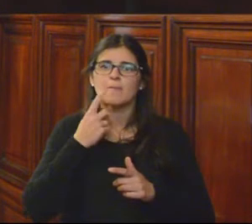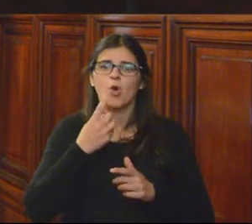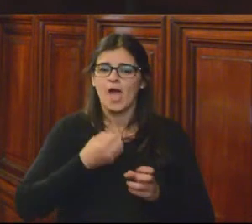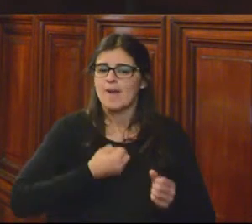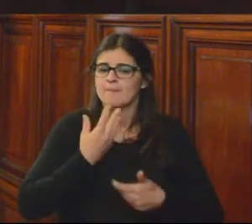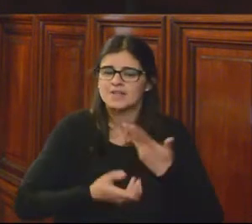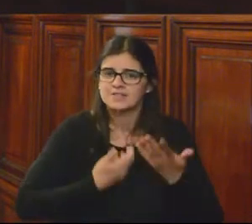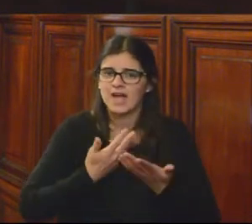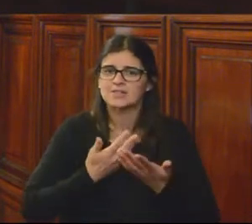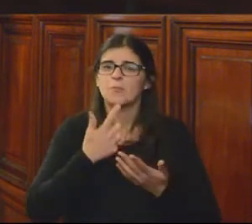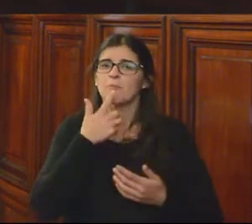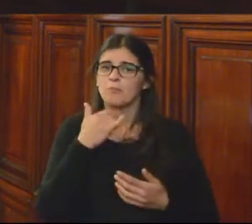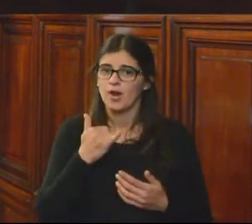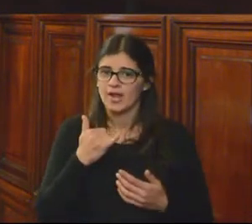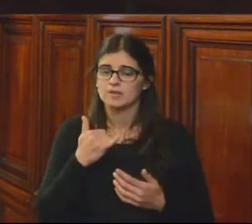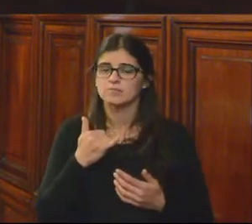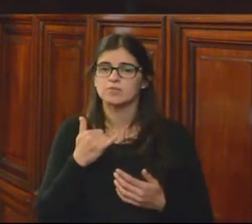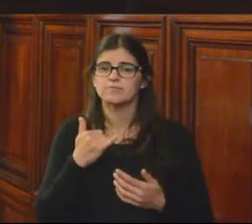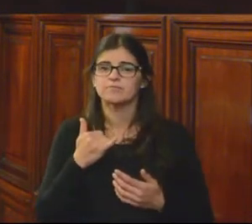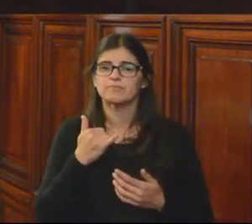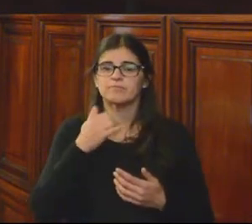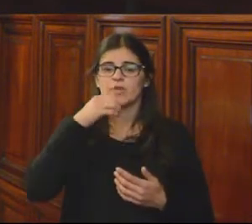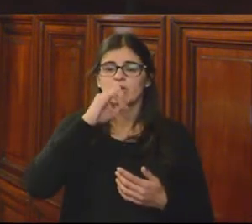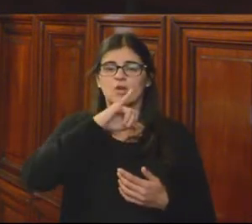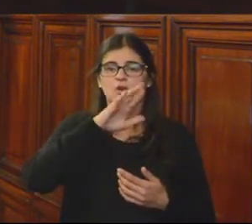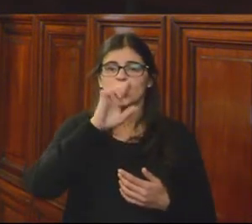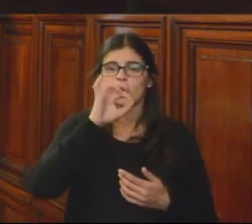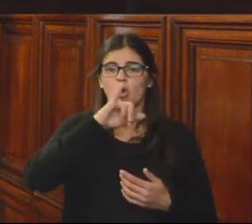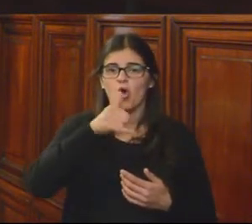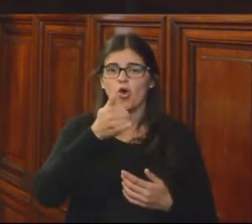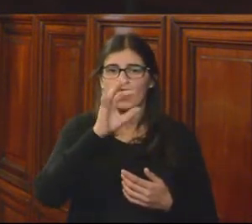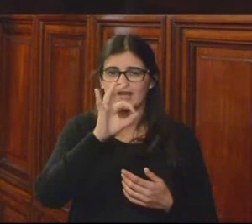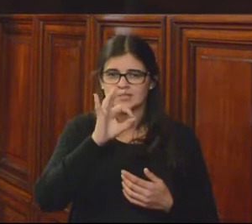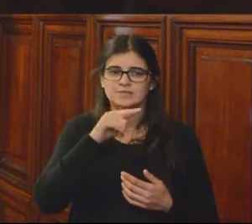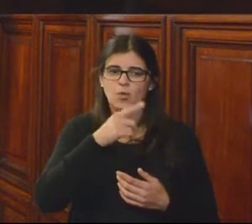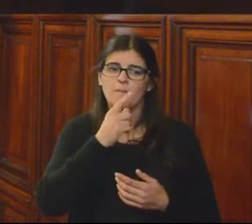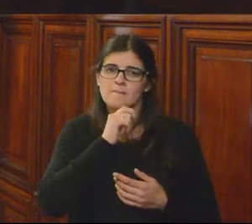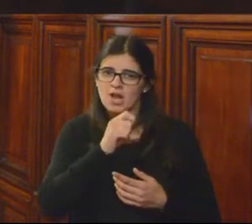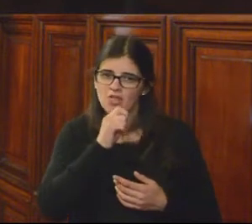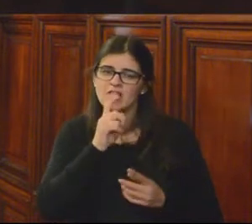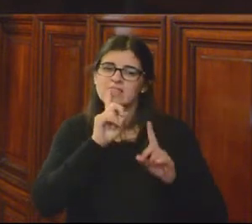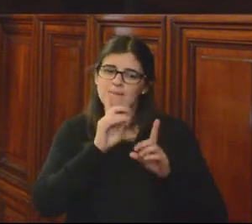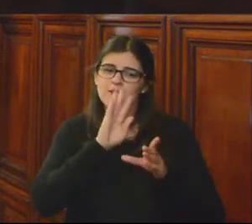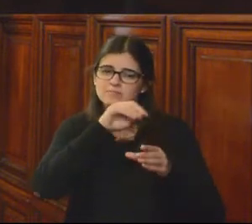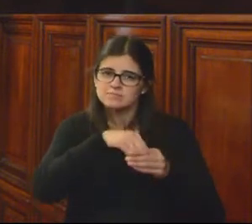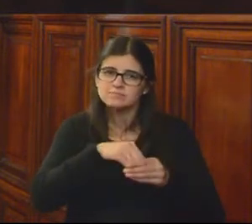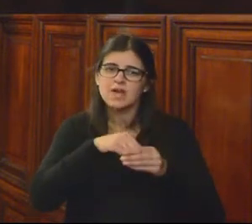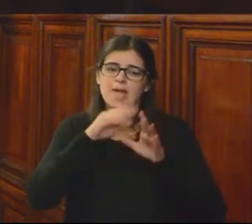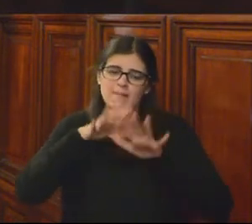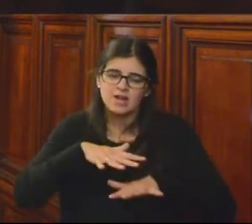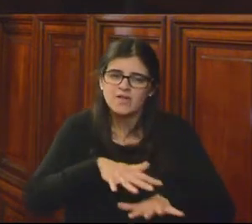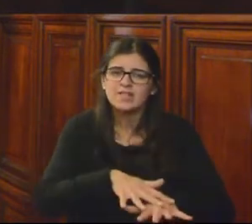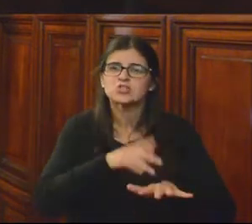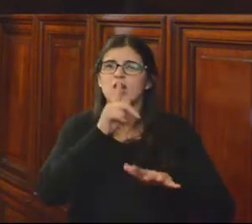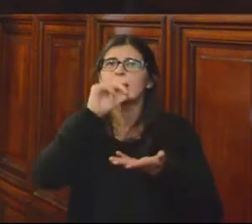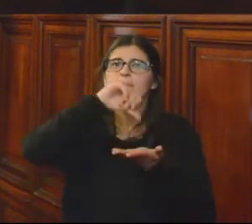expresarse, ¿no? Está el caso, por ejemplo, Carlos Julio Rojas, que es un periodista y que además participa en manifestaciones en la región central del